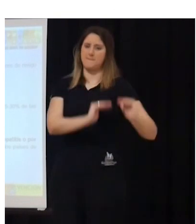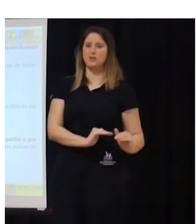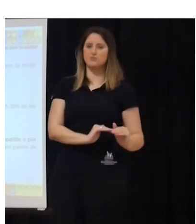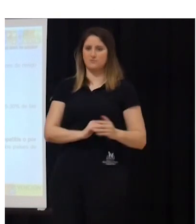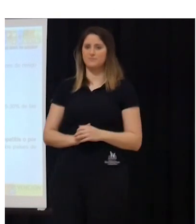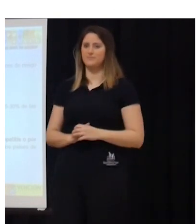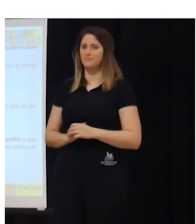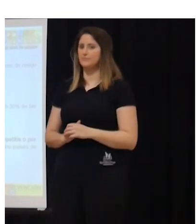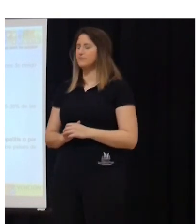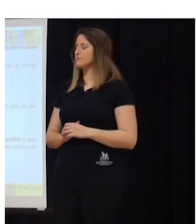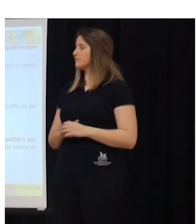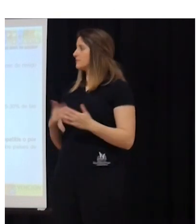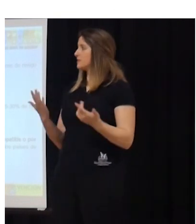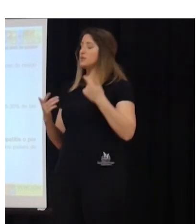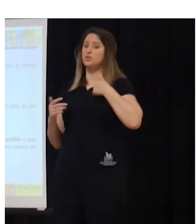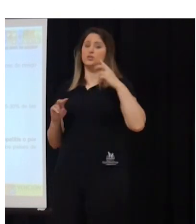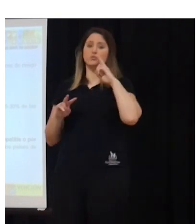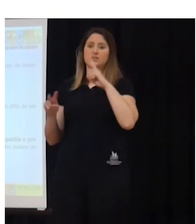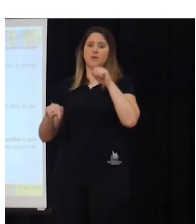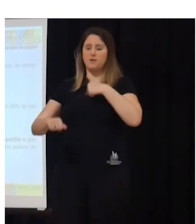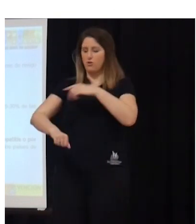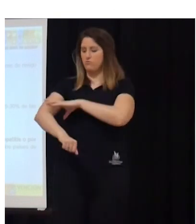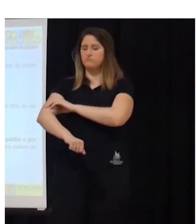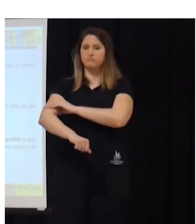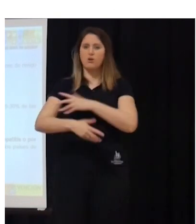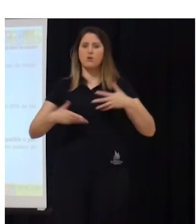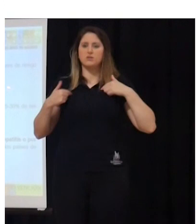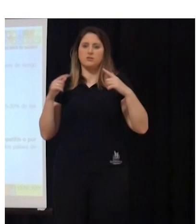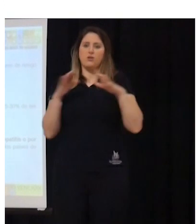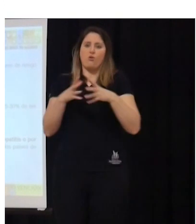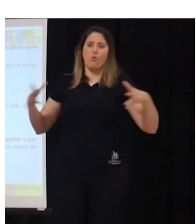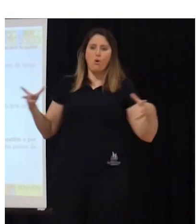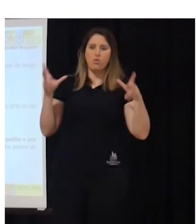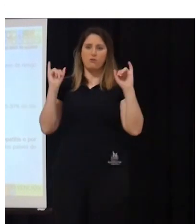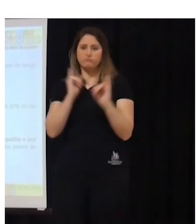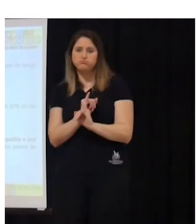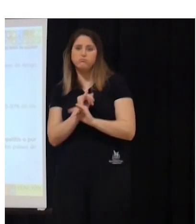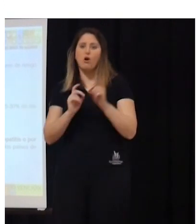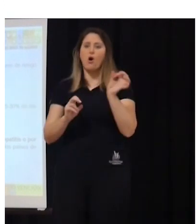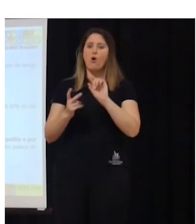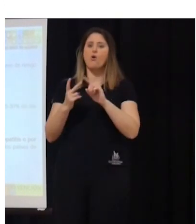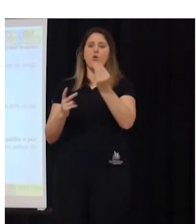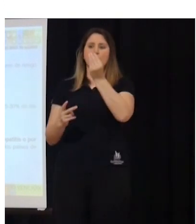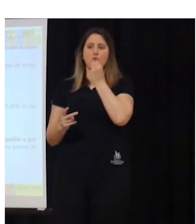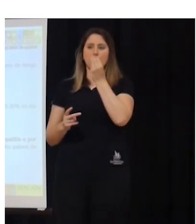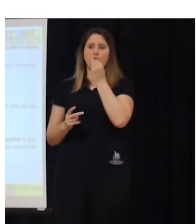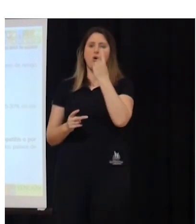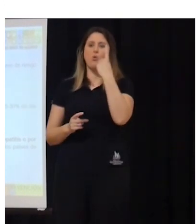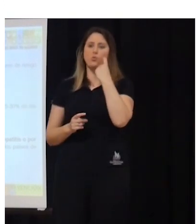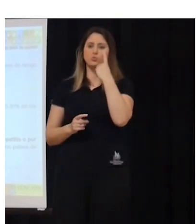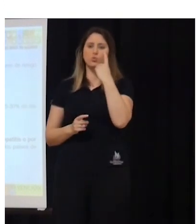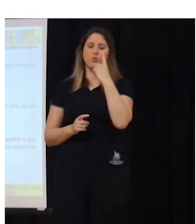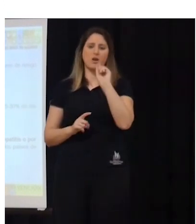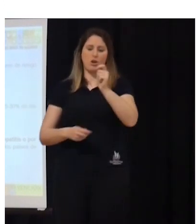relaciona con nuestro índice de masa corporal, con comer con determinados hábitos